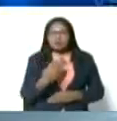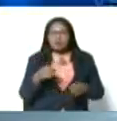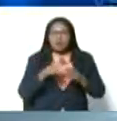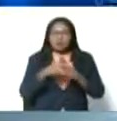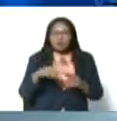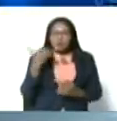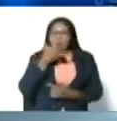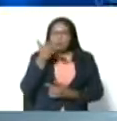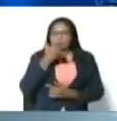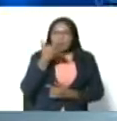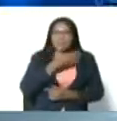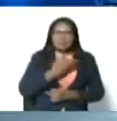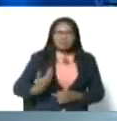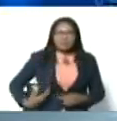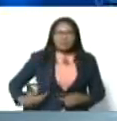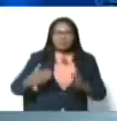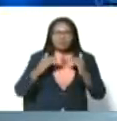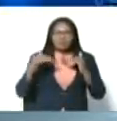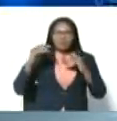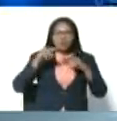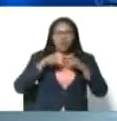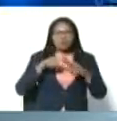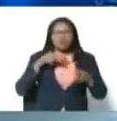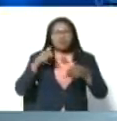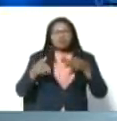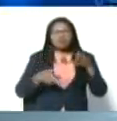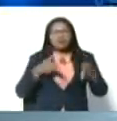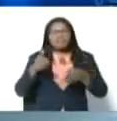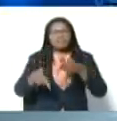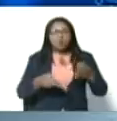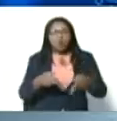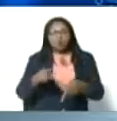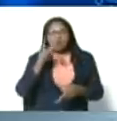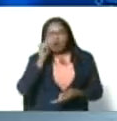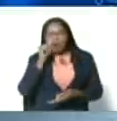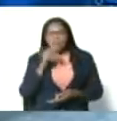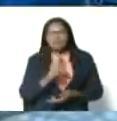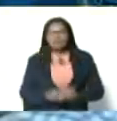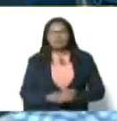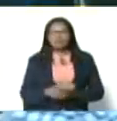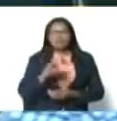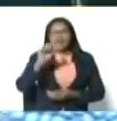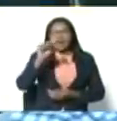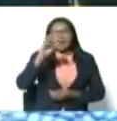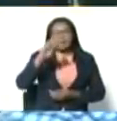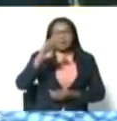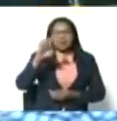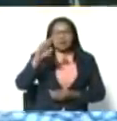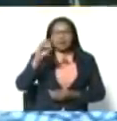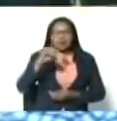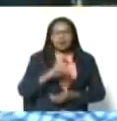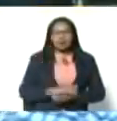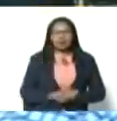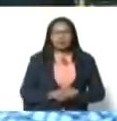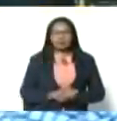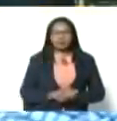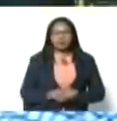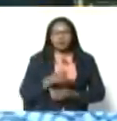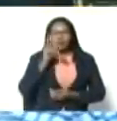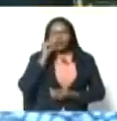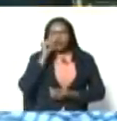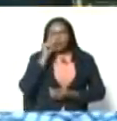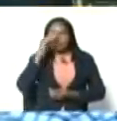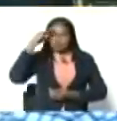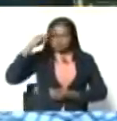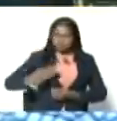es el presidente del órgano superior del transporte, don William Amaro. Su majestad, William